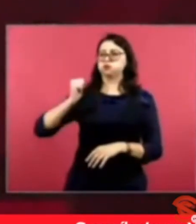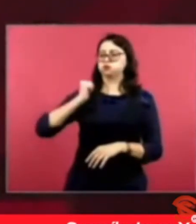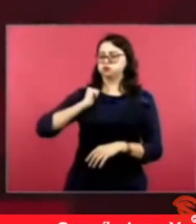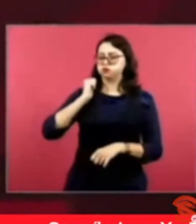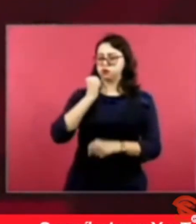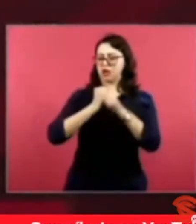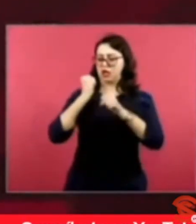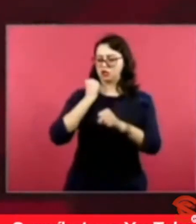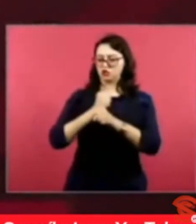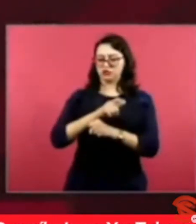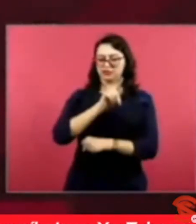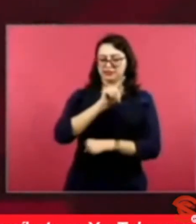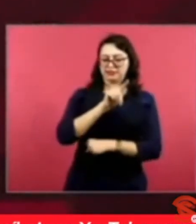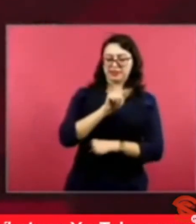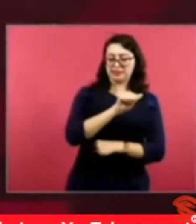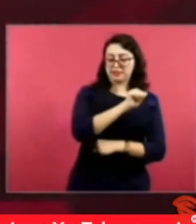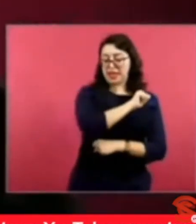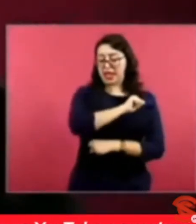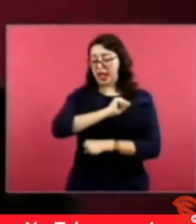el año 2000,